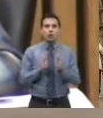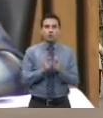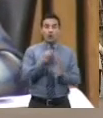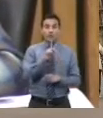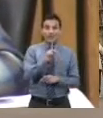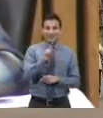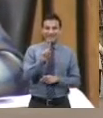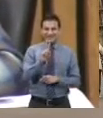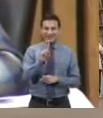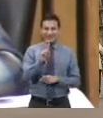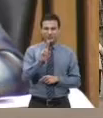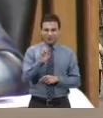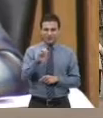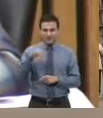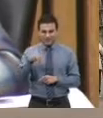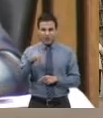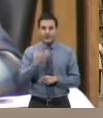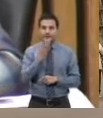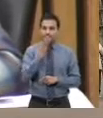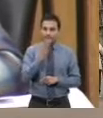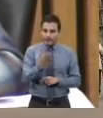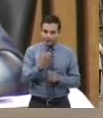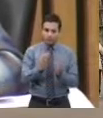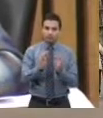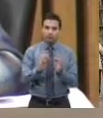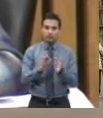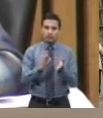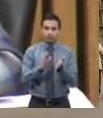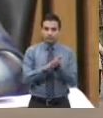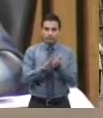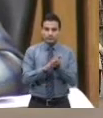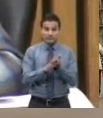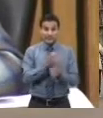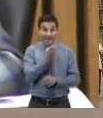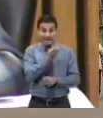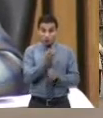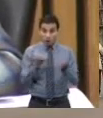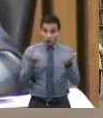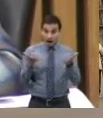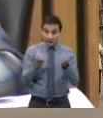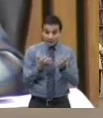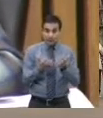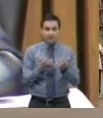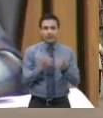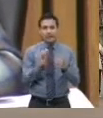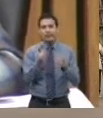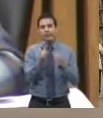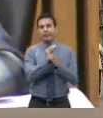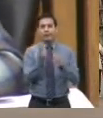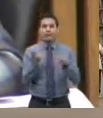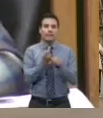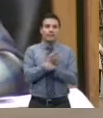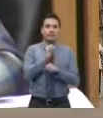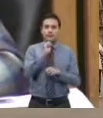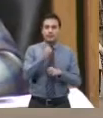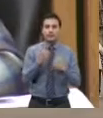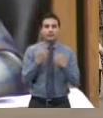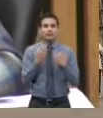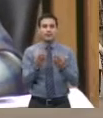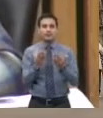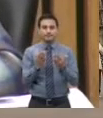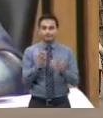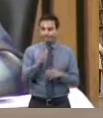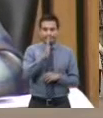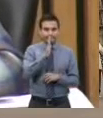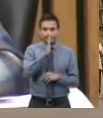Verde Ecologista de México, consciente que no puede pasar inadvertido por este Consejo General el manifestar